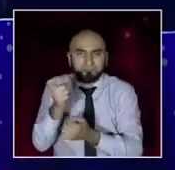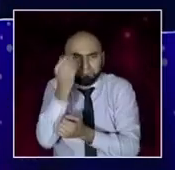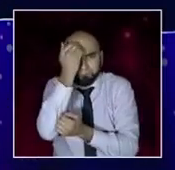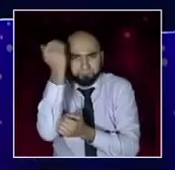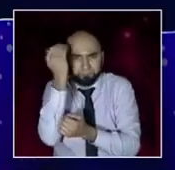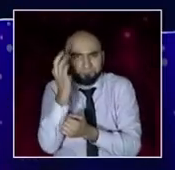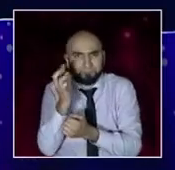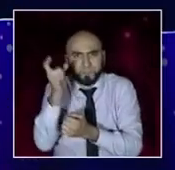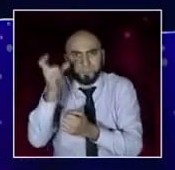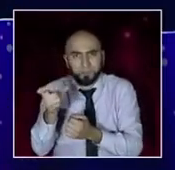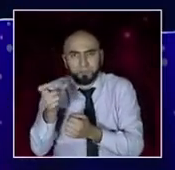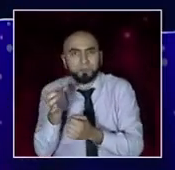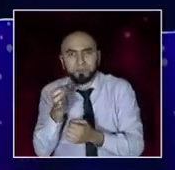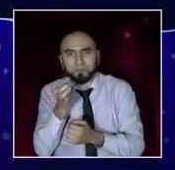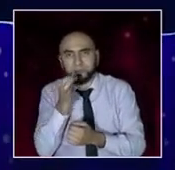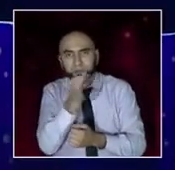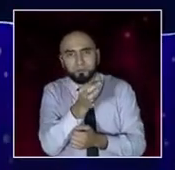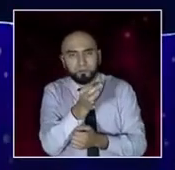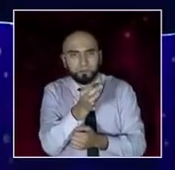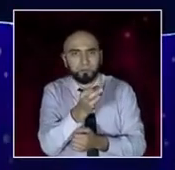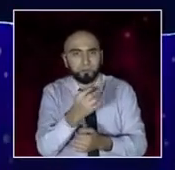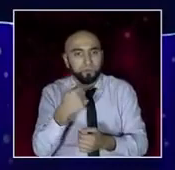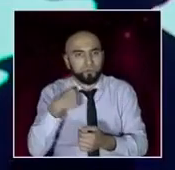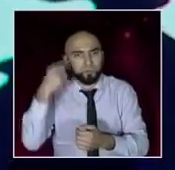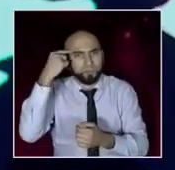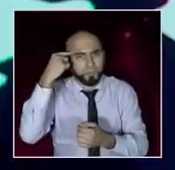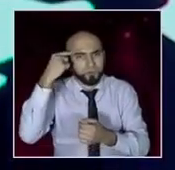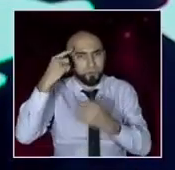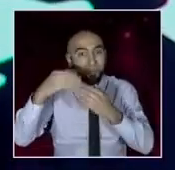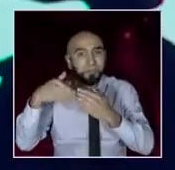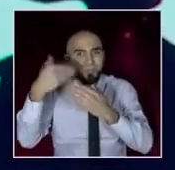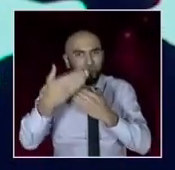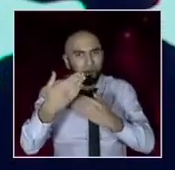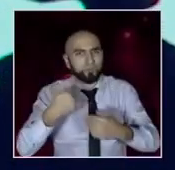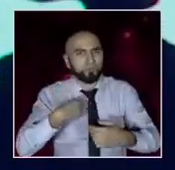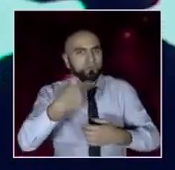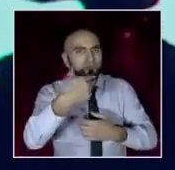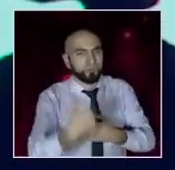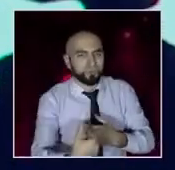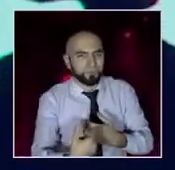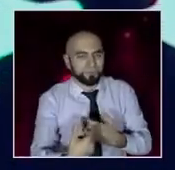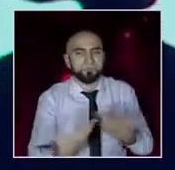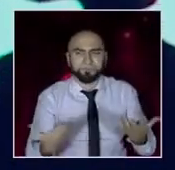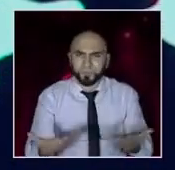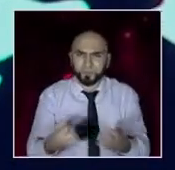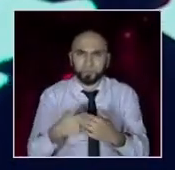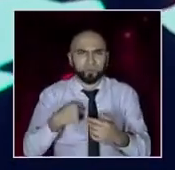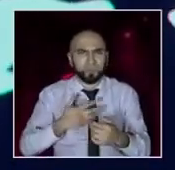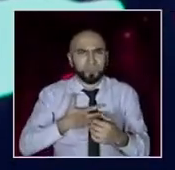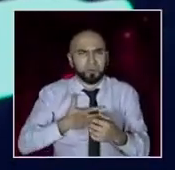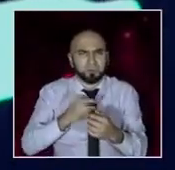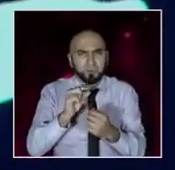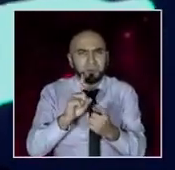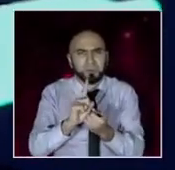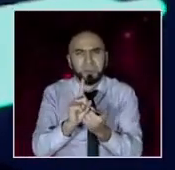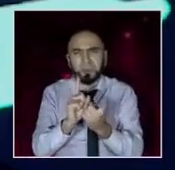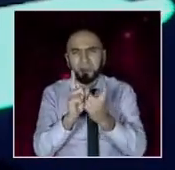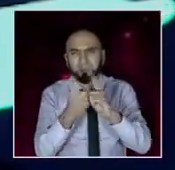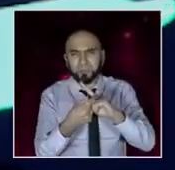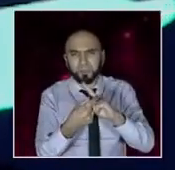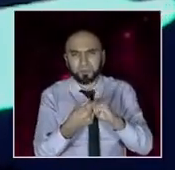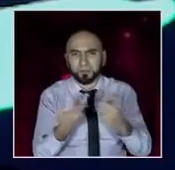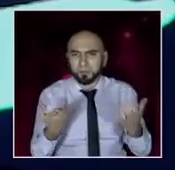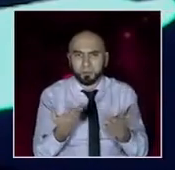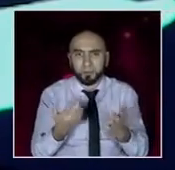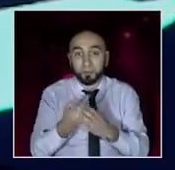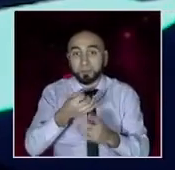decir, yo pienso, ergo soy. Entonces, yo quiero cambiar esto un poco livianamente,